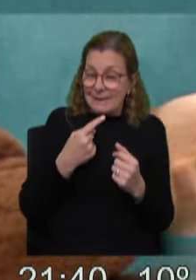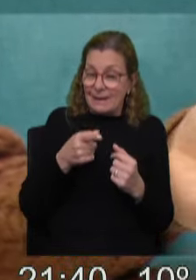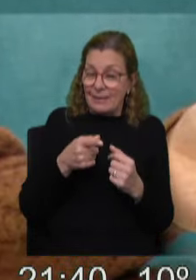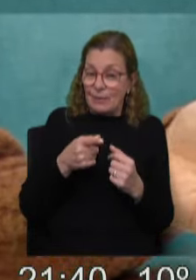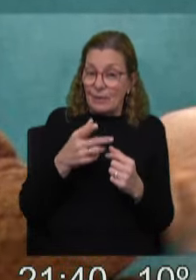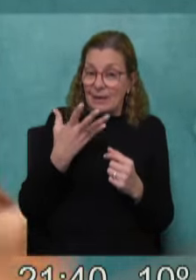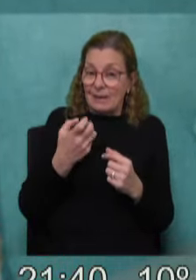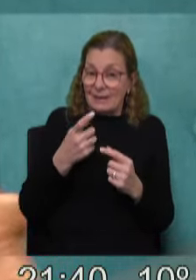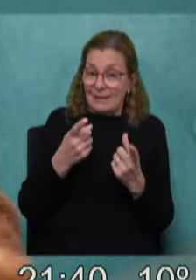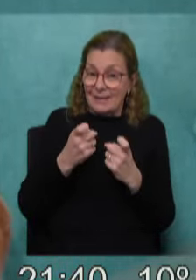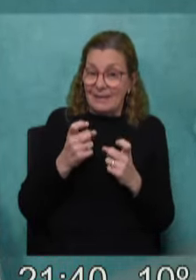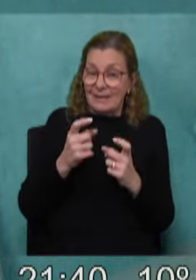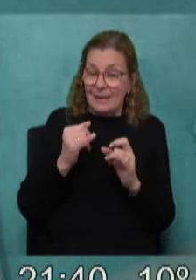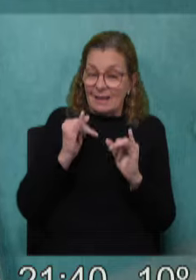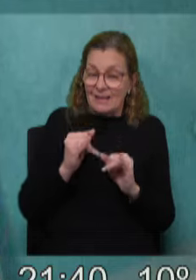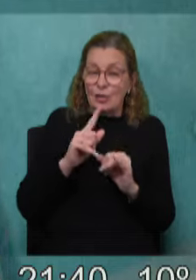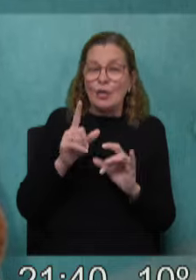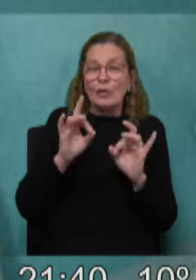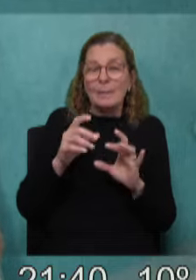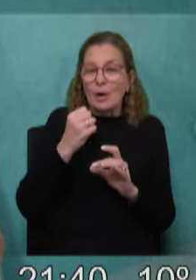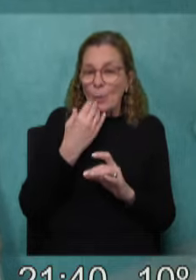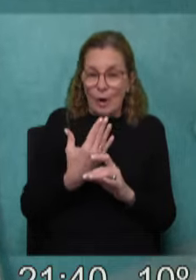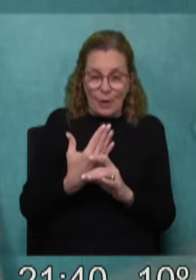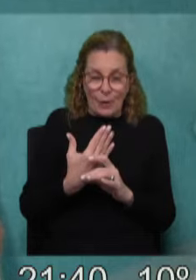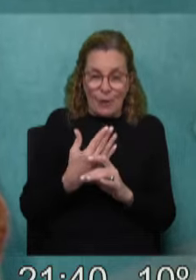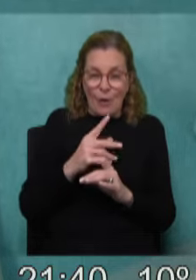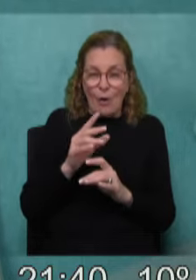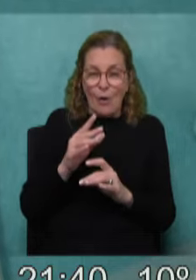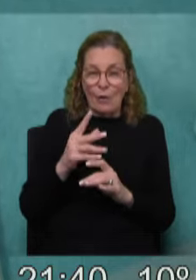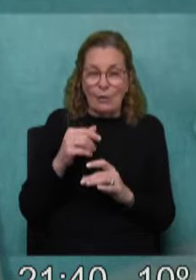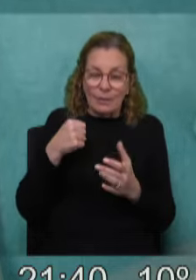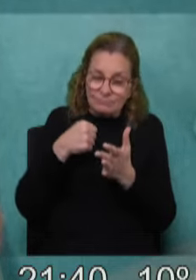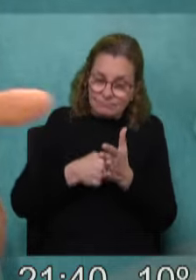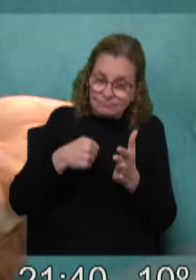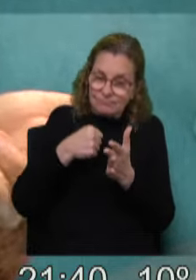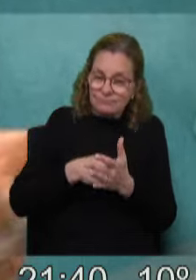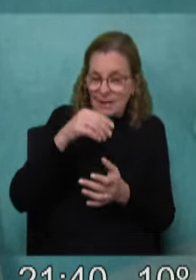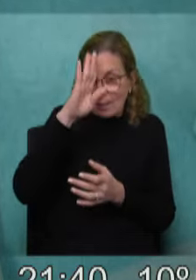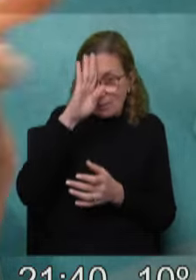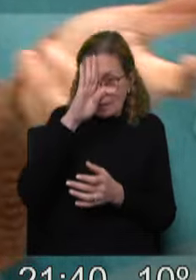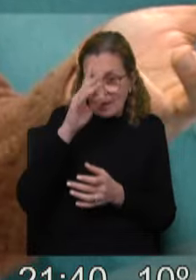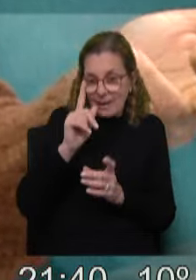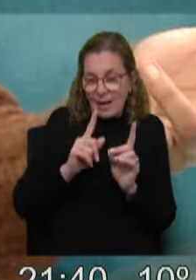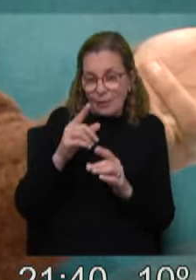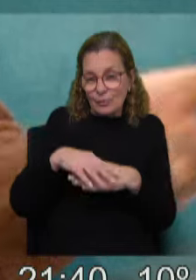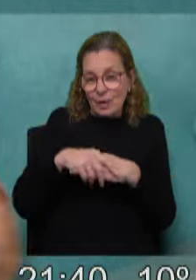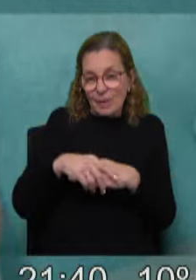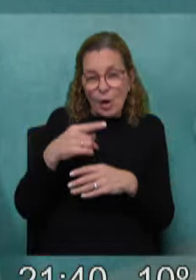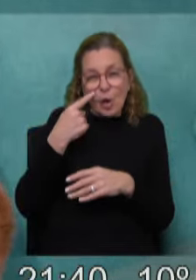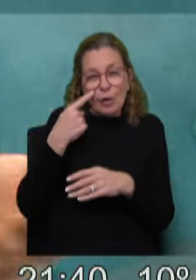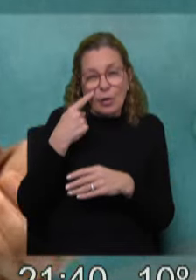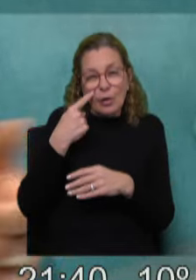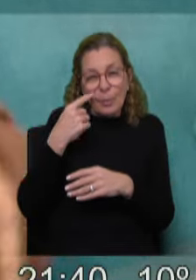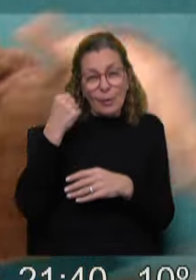un requisito, no solo el talento o la perseverancia en aprender. Es un requisito. Tengo amigos, conozco amigos